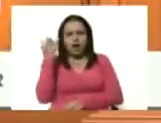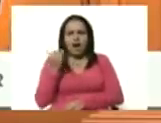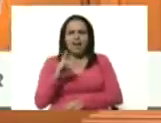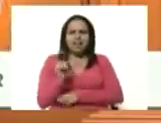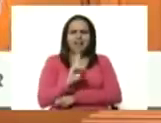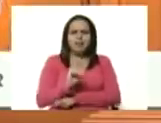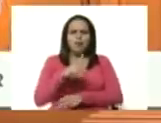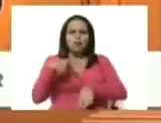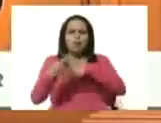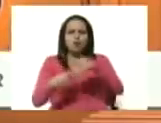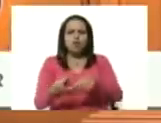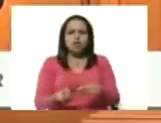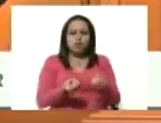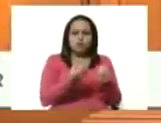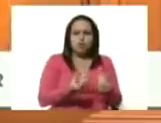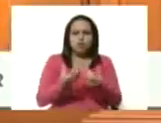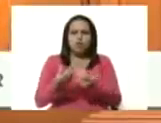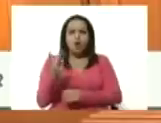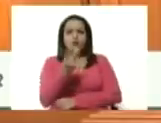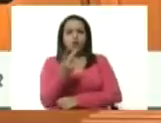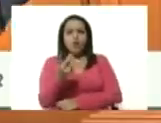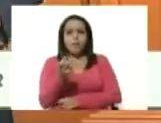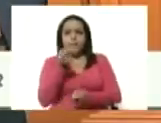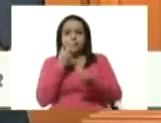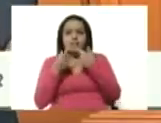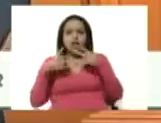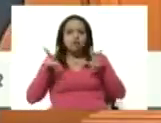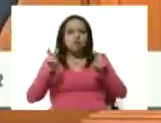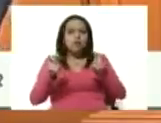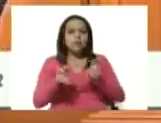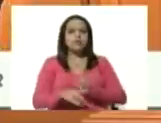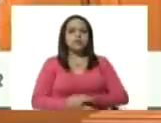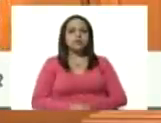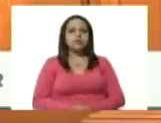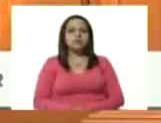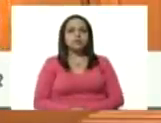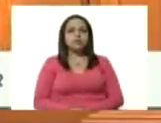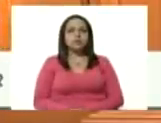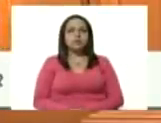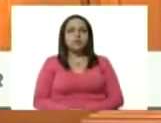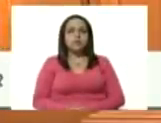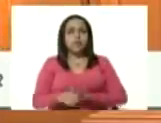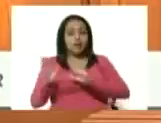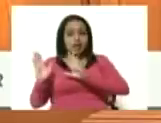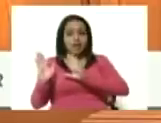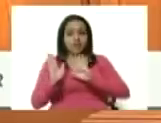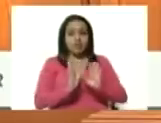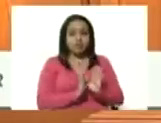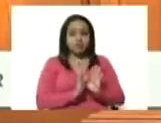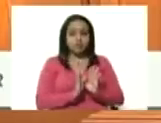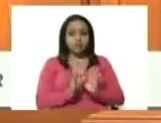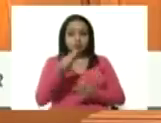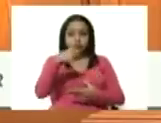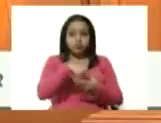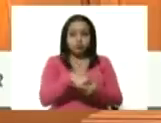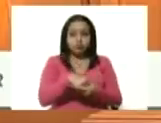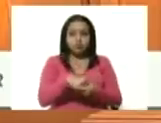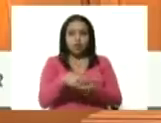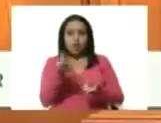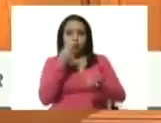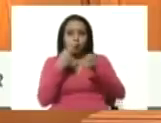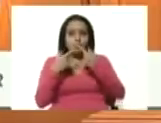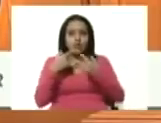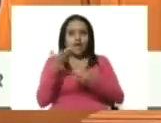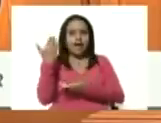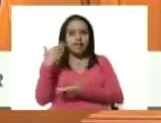de producción de estos dos medicamentos nuevos que vienen a incorporarse a los tratamientos que ya estamos